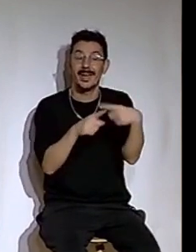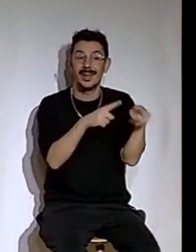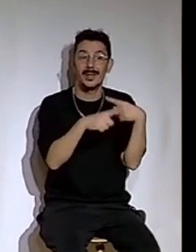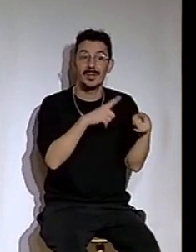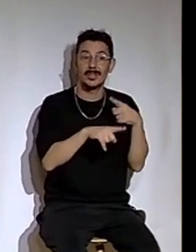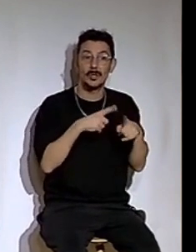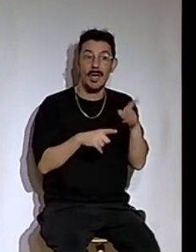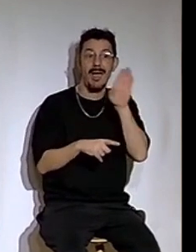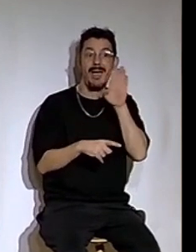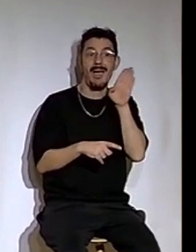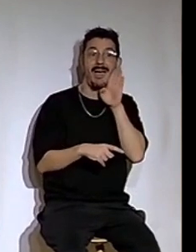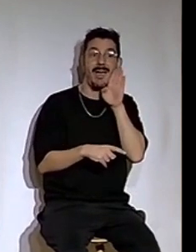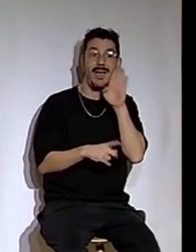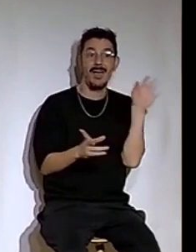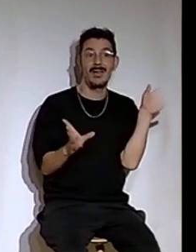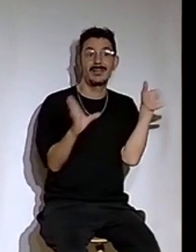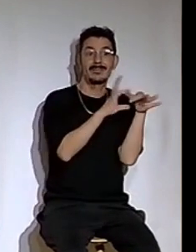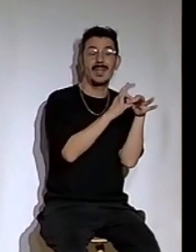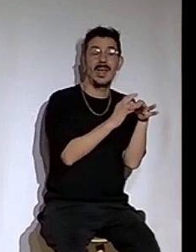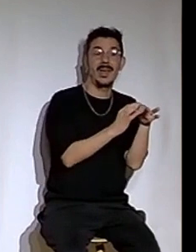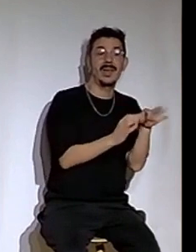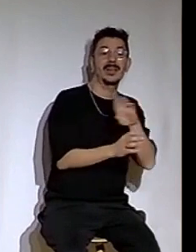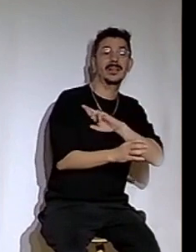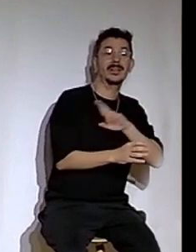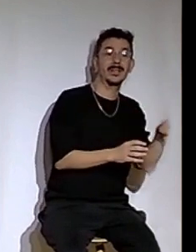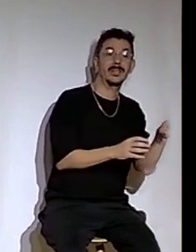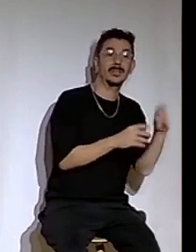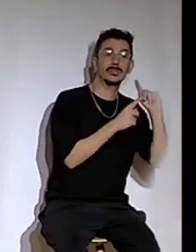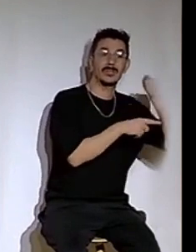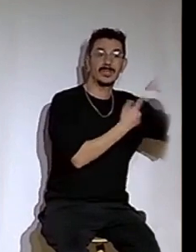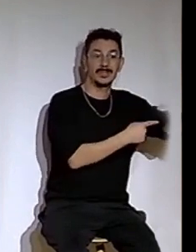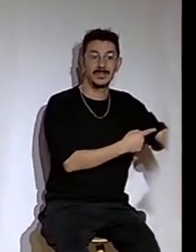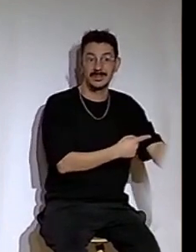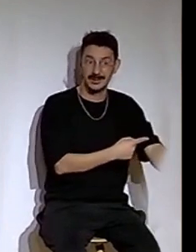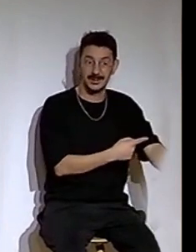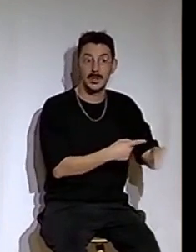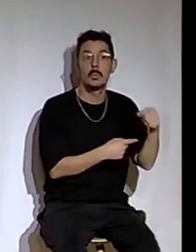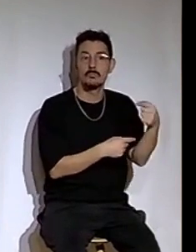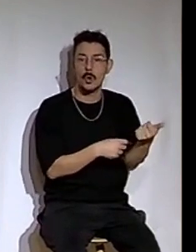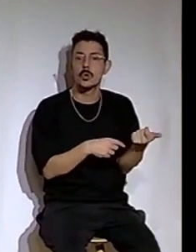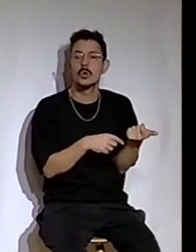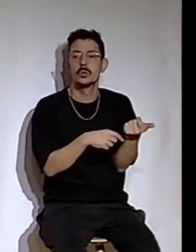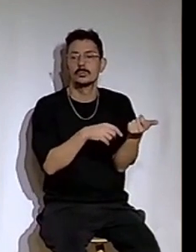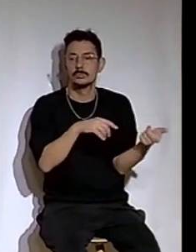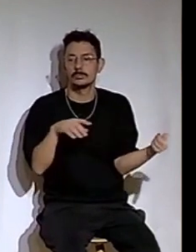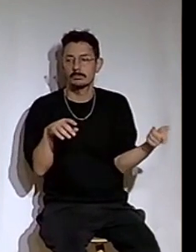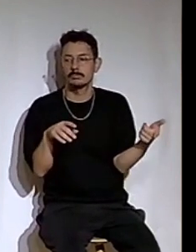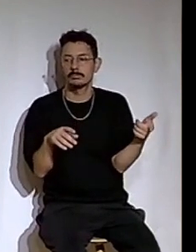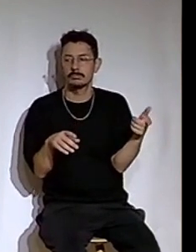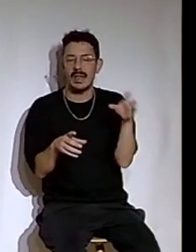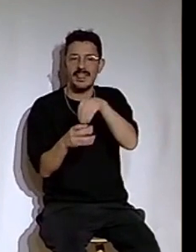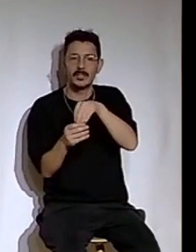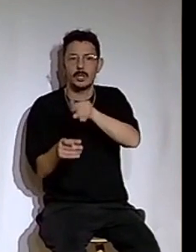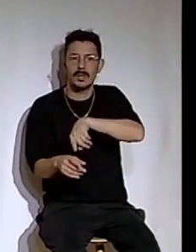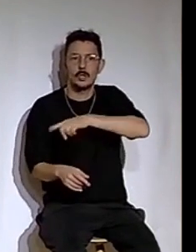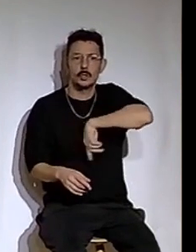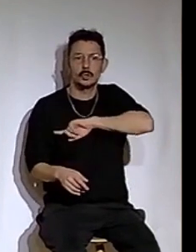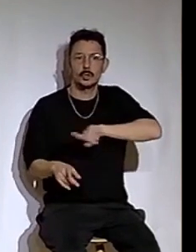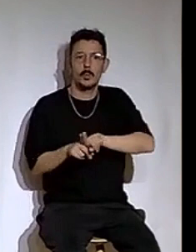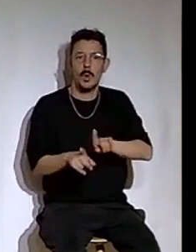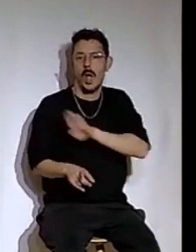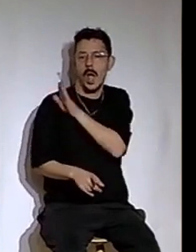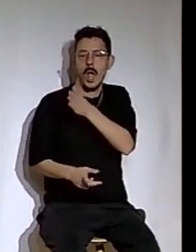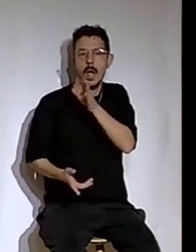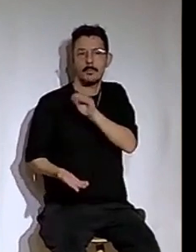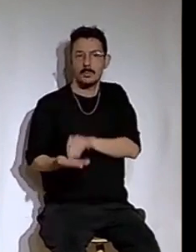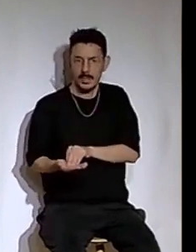artistas también es resignificarlas de una en su vertiente mascuro o en un ejercicio como queer no de resignificación que ya conocemos no